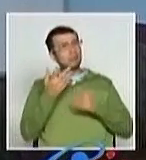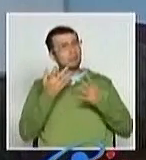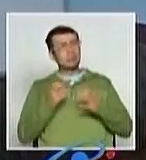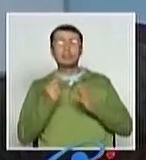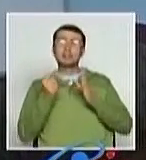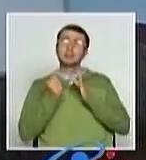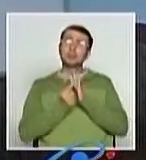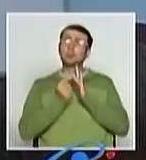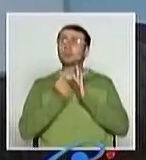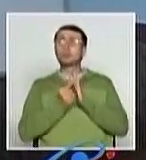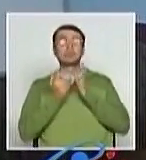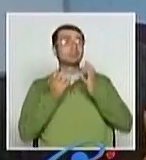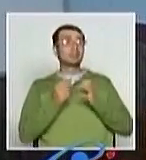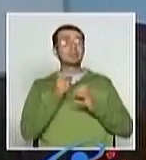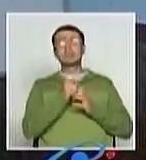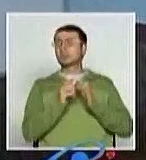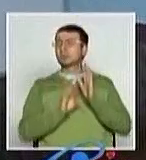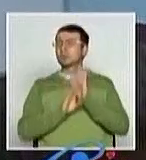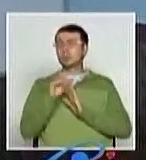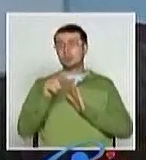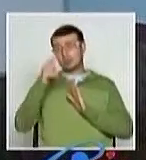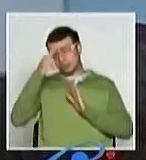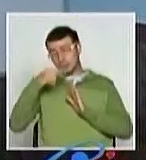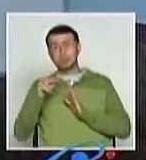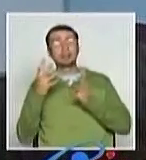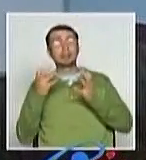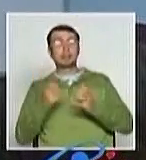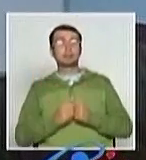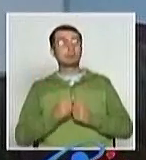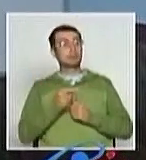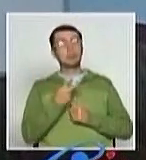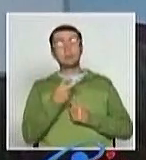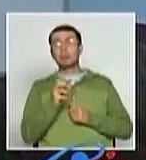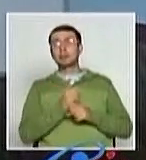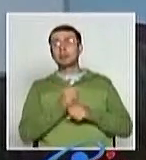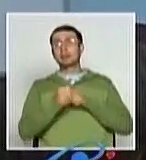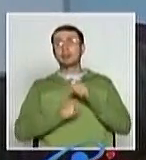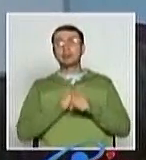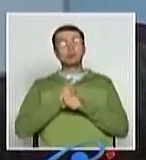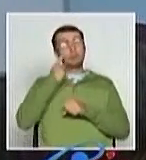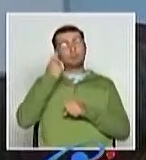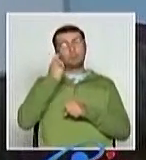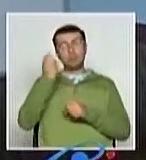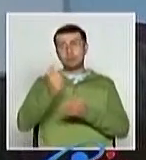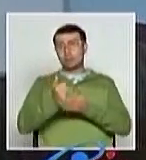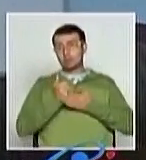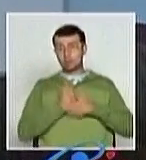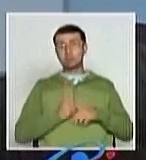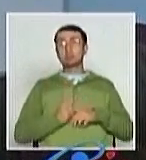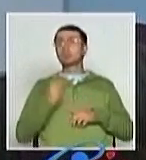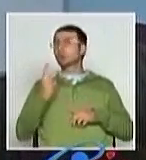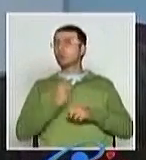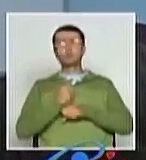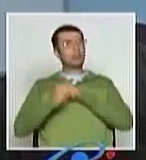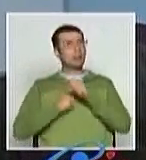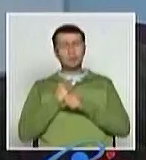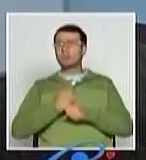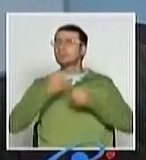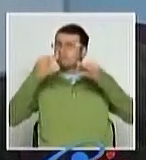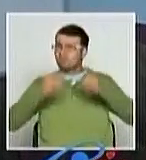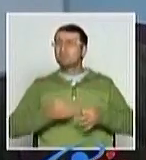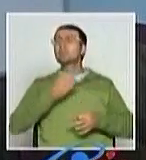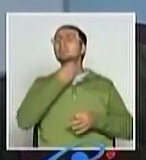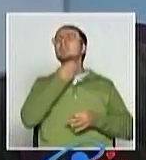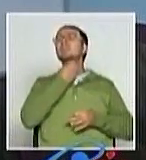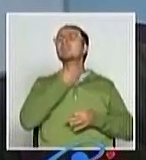ella se una gran esposa y su hijo 20 años buscando ayuda 2 años crónicos clínicas